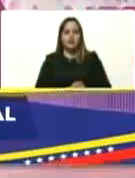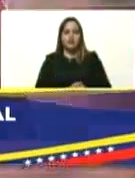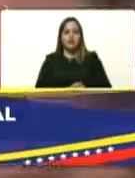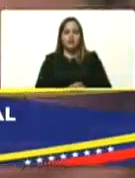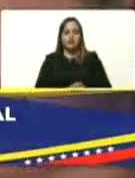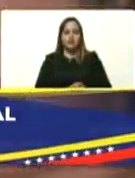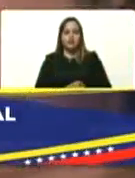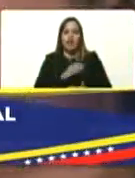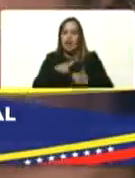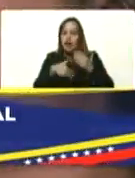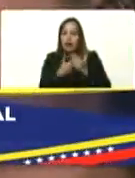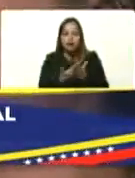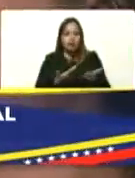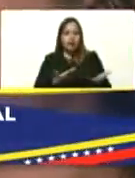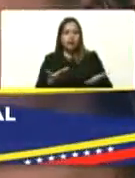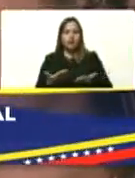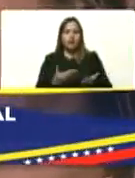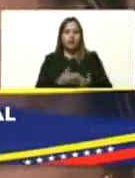hacia